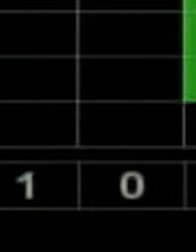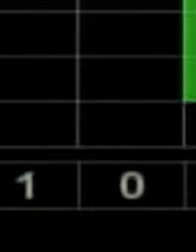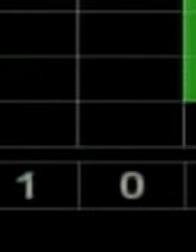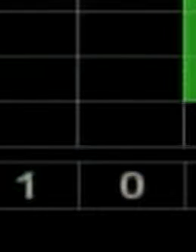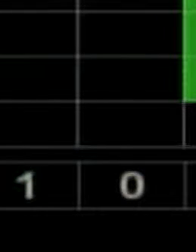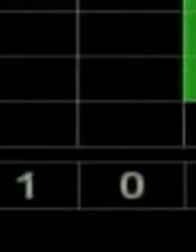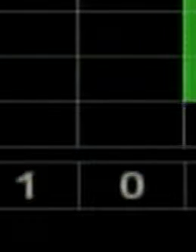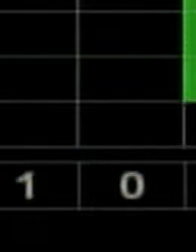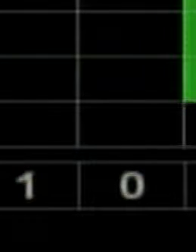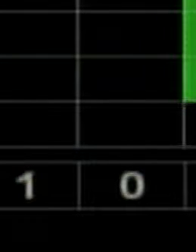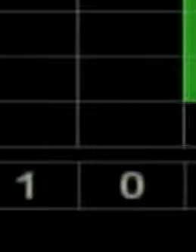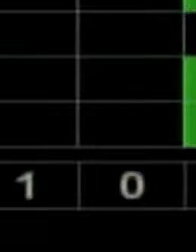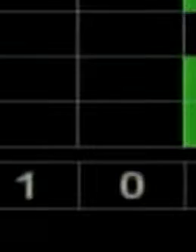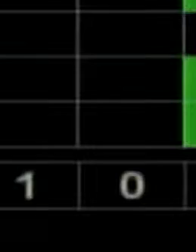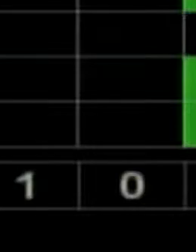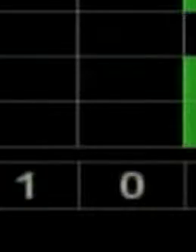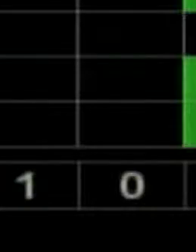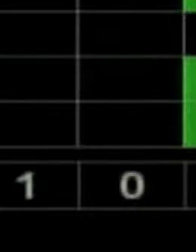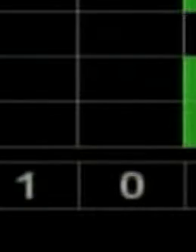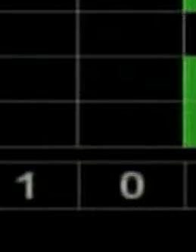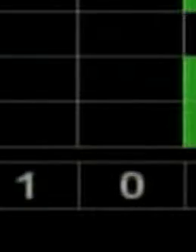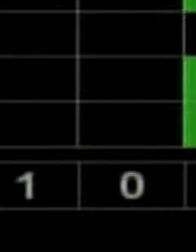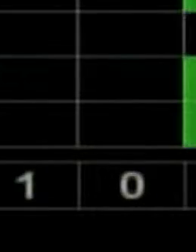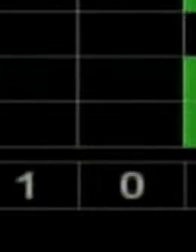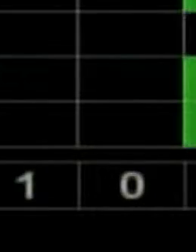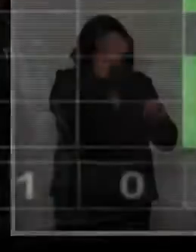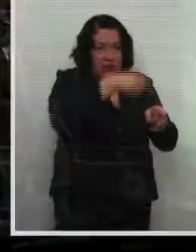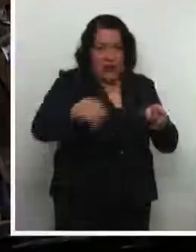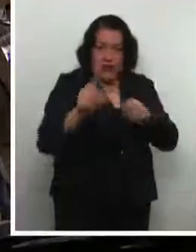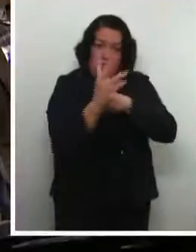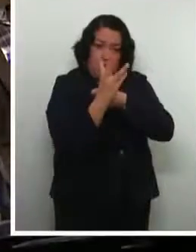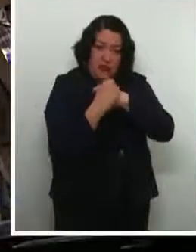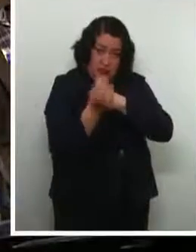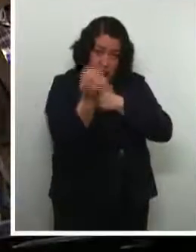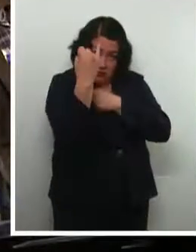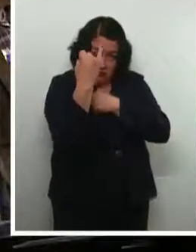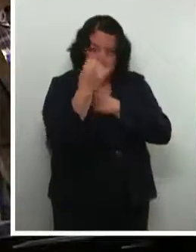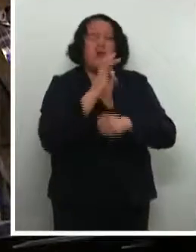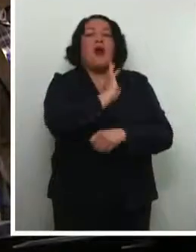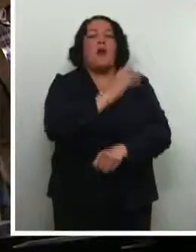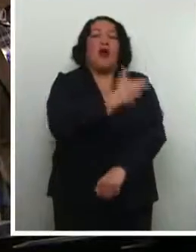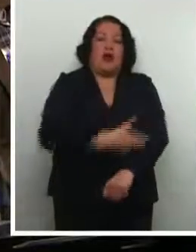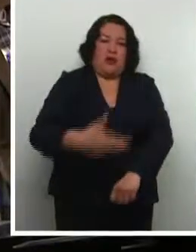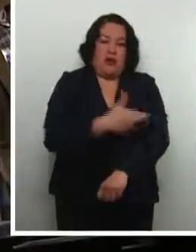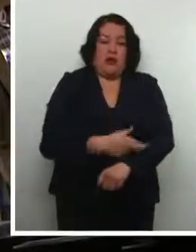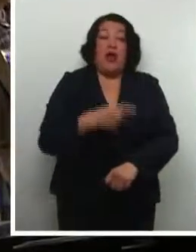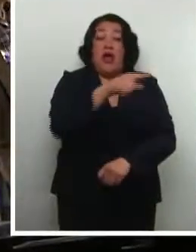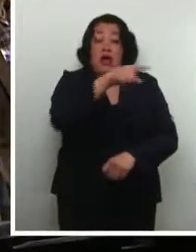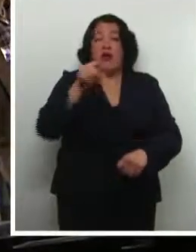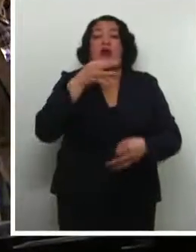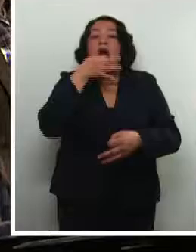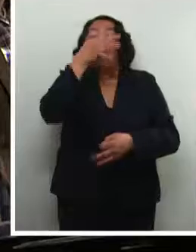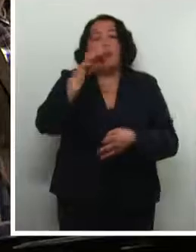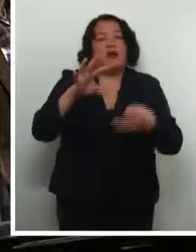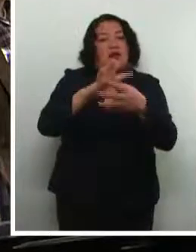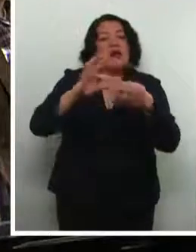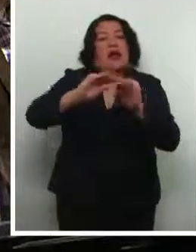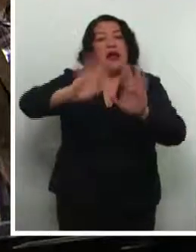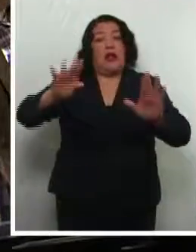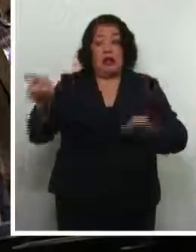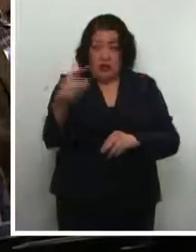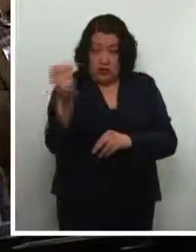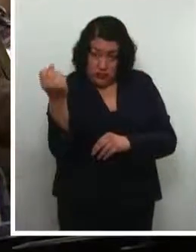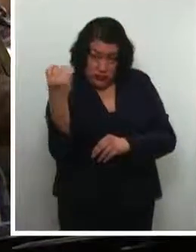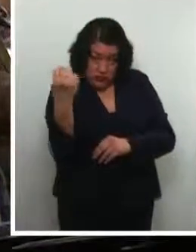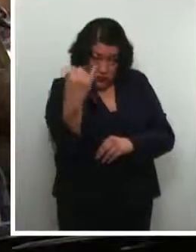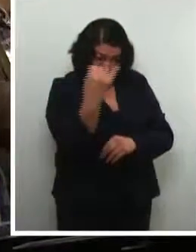de afectarles a fin de obtener su consentimiento previo libre, informado y de buena fe, de conformidad